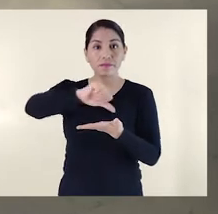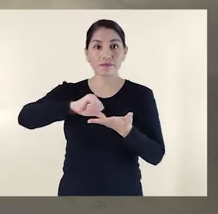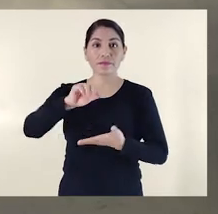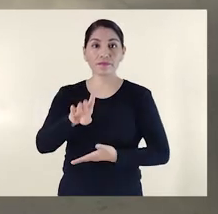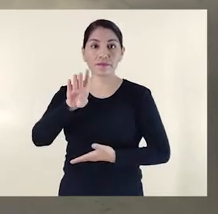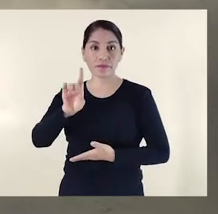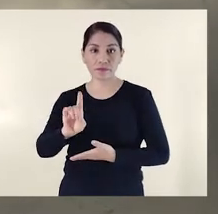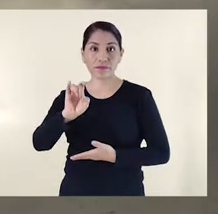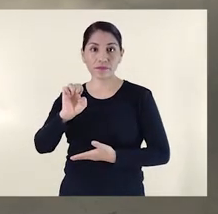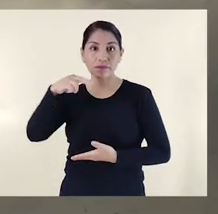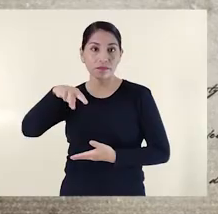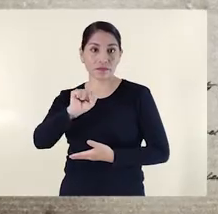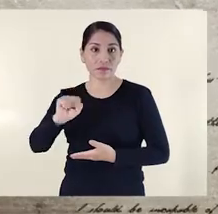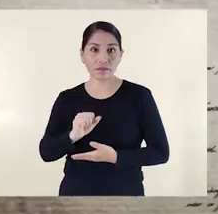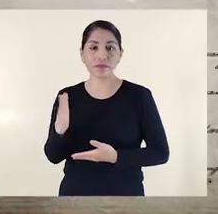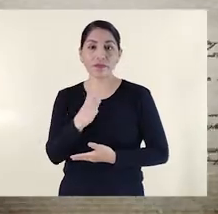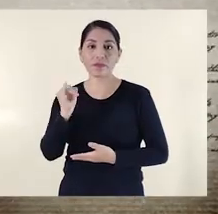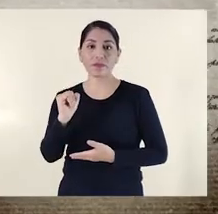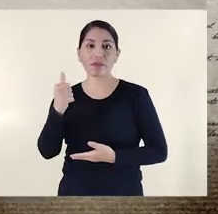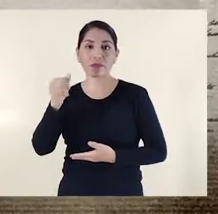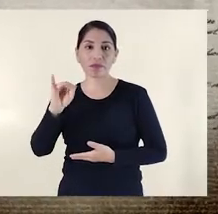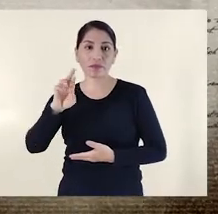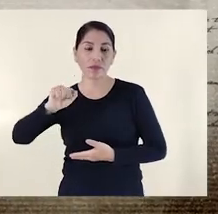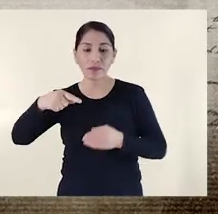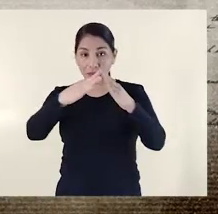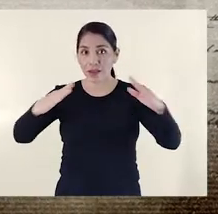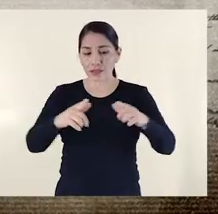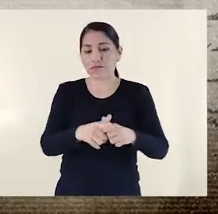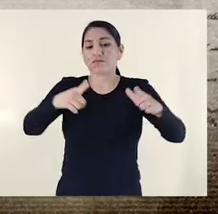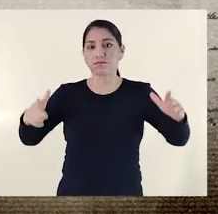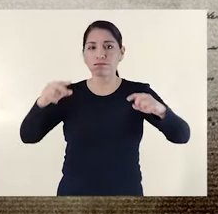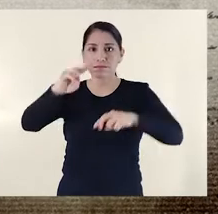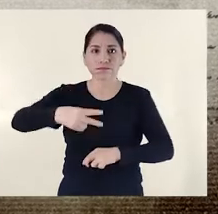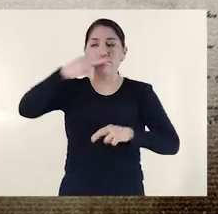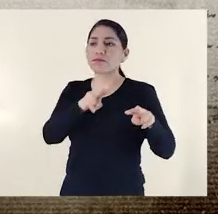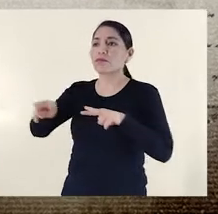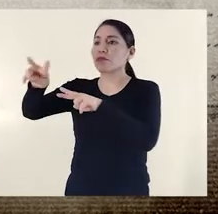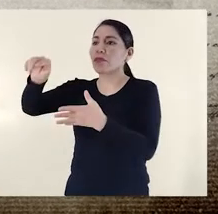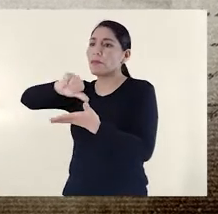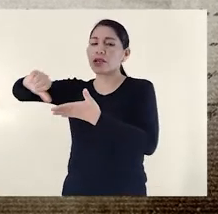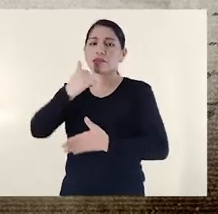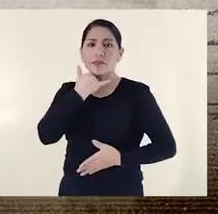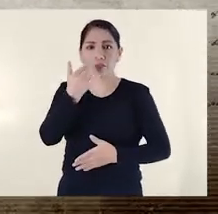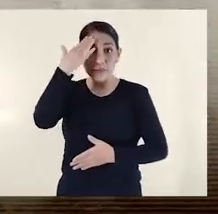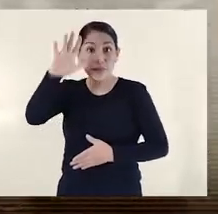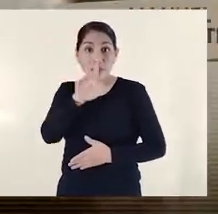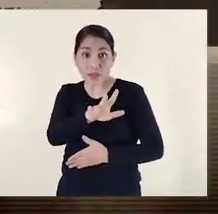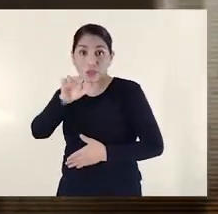Plazuela de Buenos Aires. Desde el segundo piso de esta casona que mira a la plazuela apareció el 31